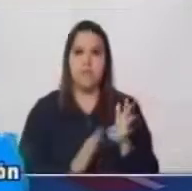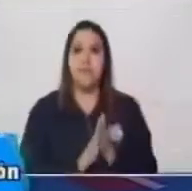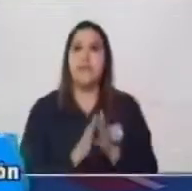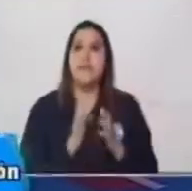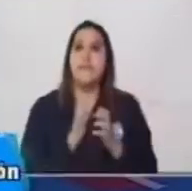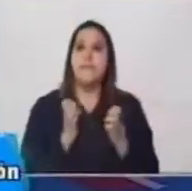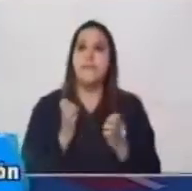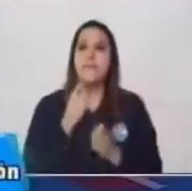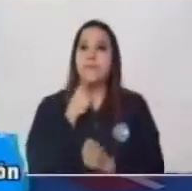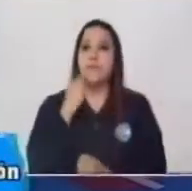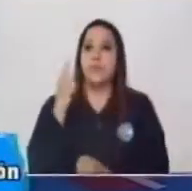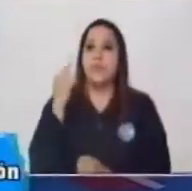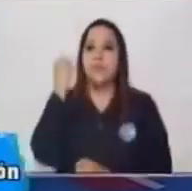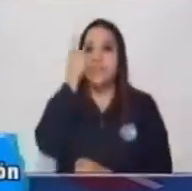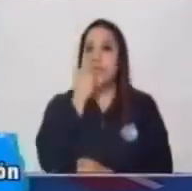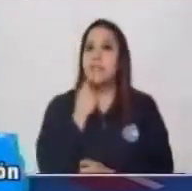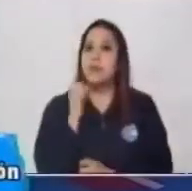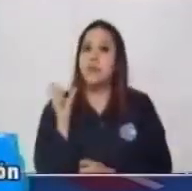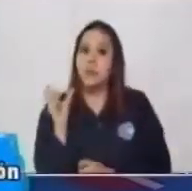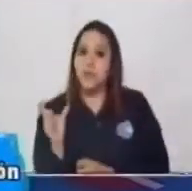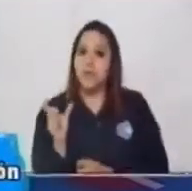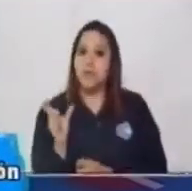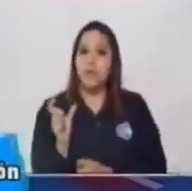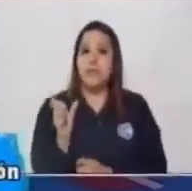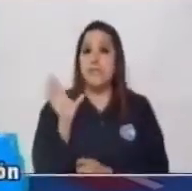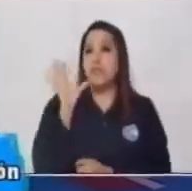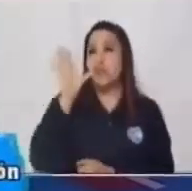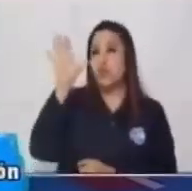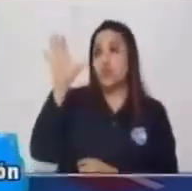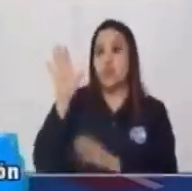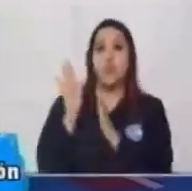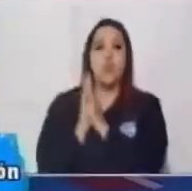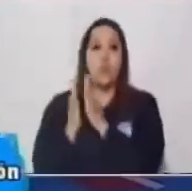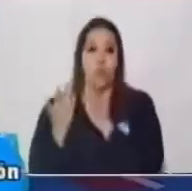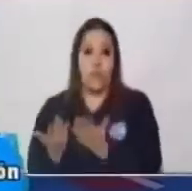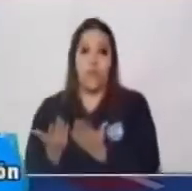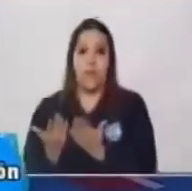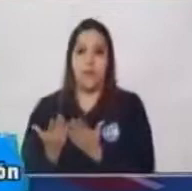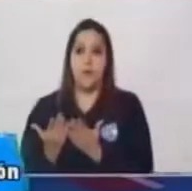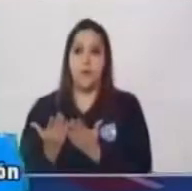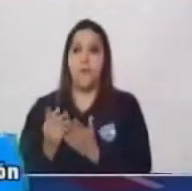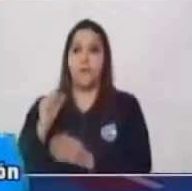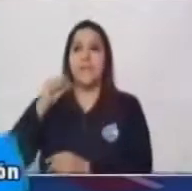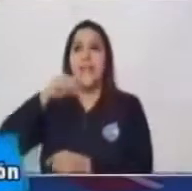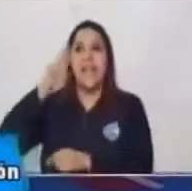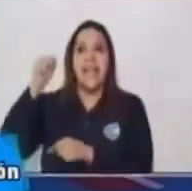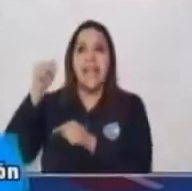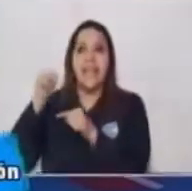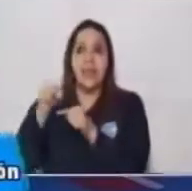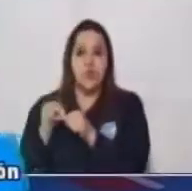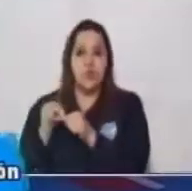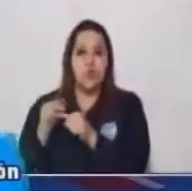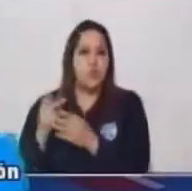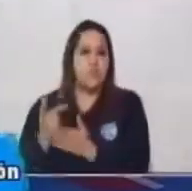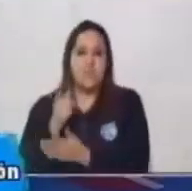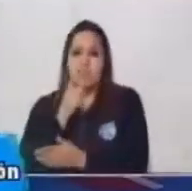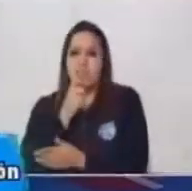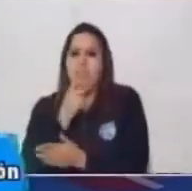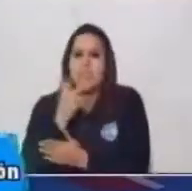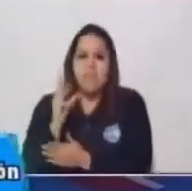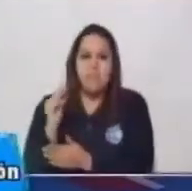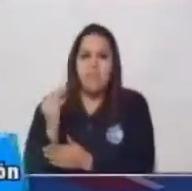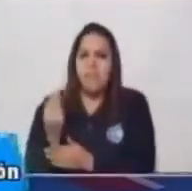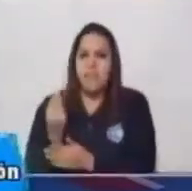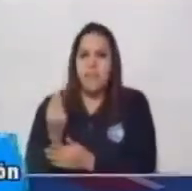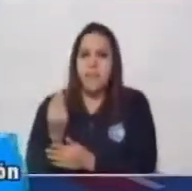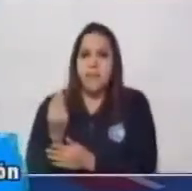es su cuaderno rojo. El núcleo de este sujeto es quién o qué.